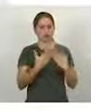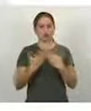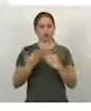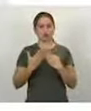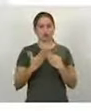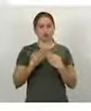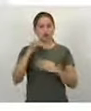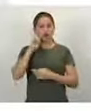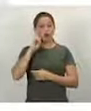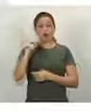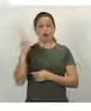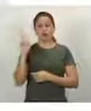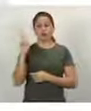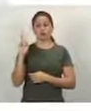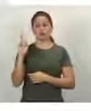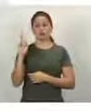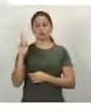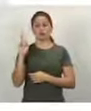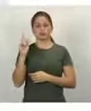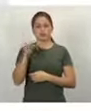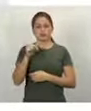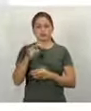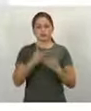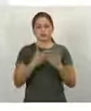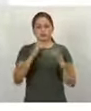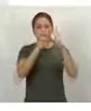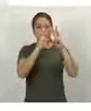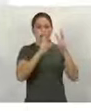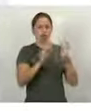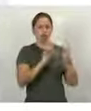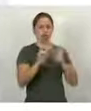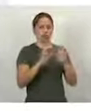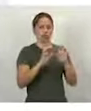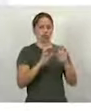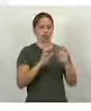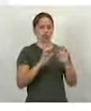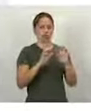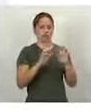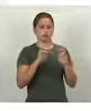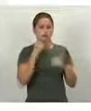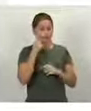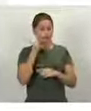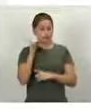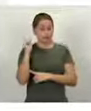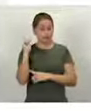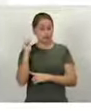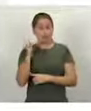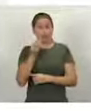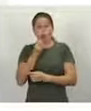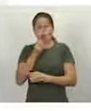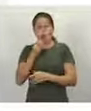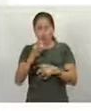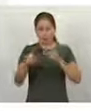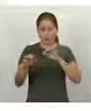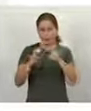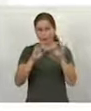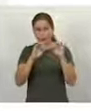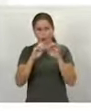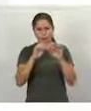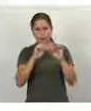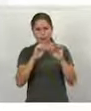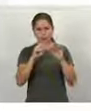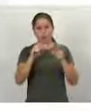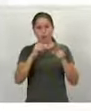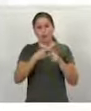estudiado, acuérdate, consulta la ECURRED. Allí puedes interactuar con la